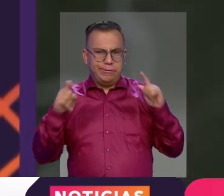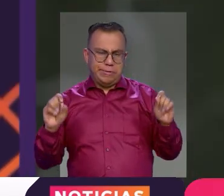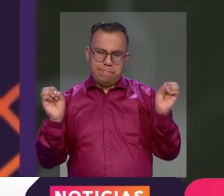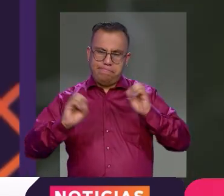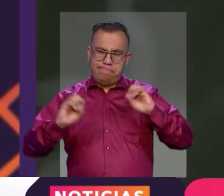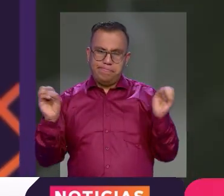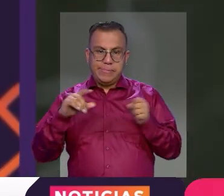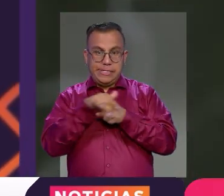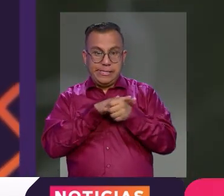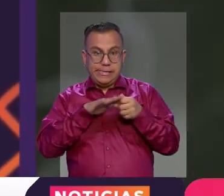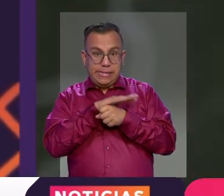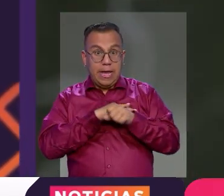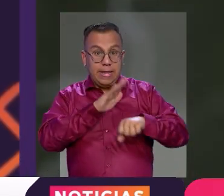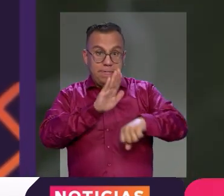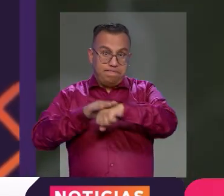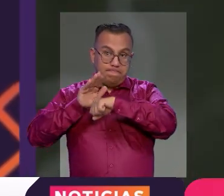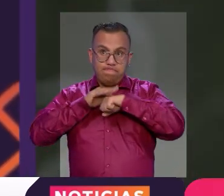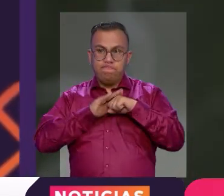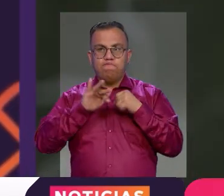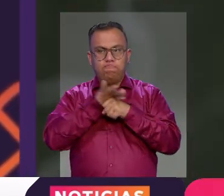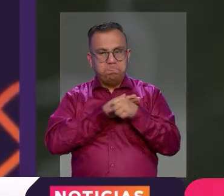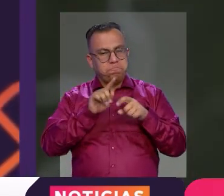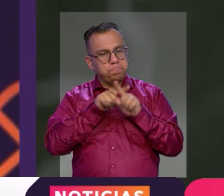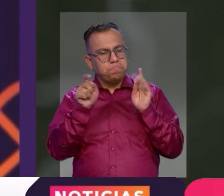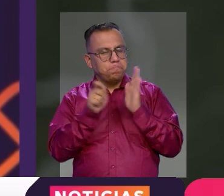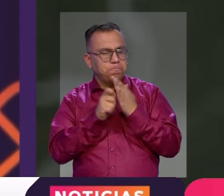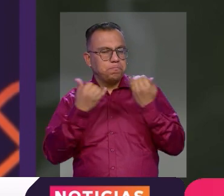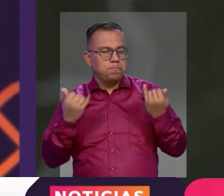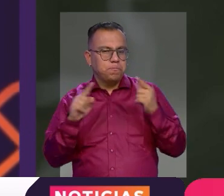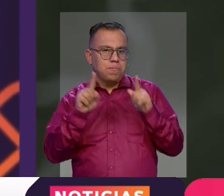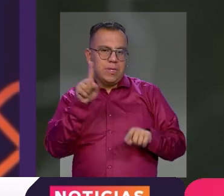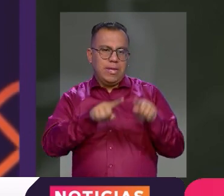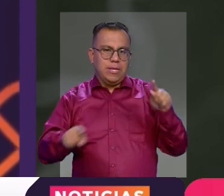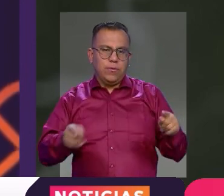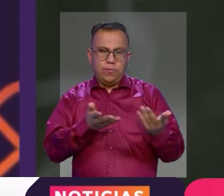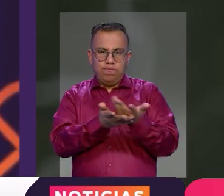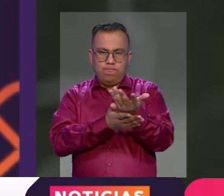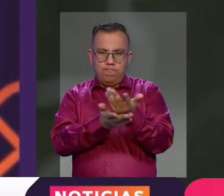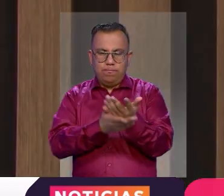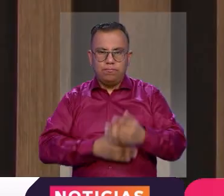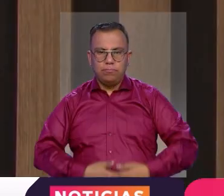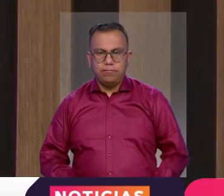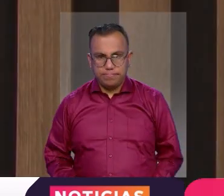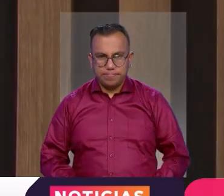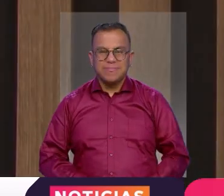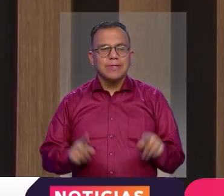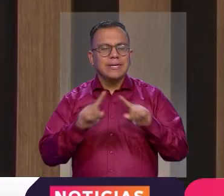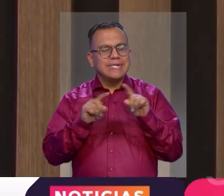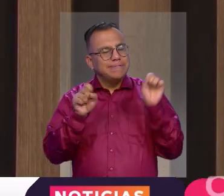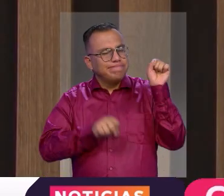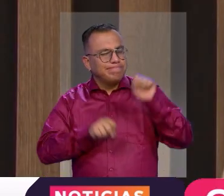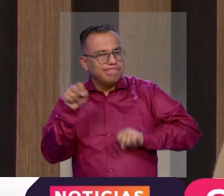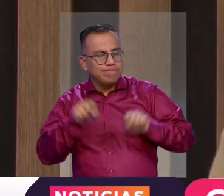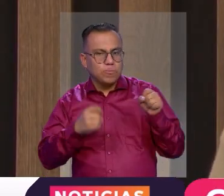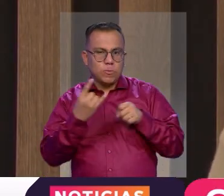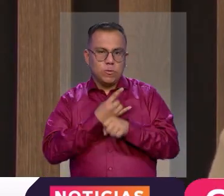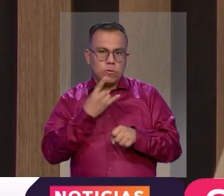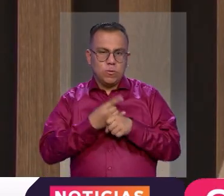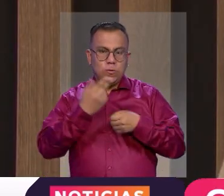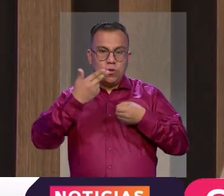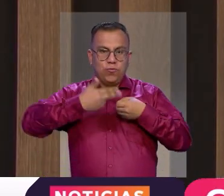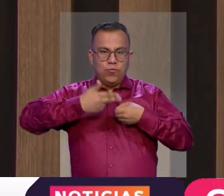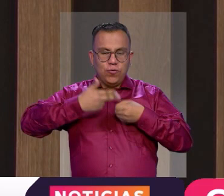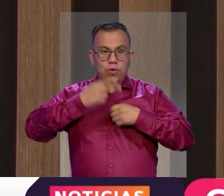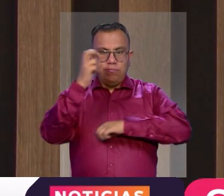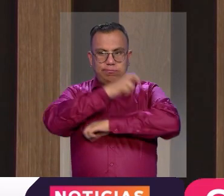condiciones para emitir una alerta por la situación sin embargo entregan algunas recomendaciones evitar en la medida de lo posible el uso de combustibles